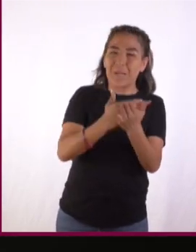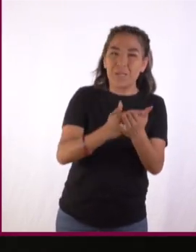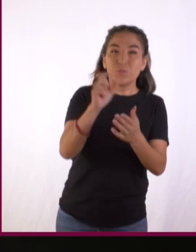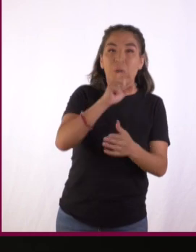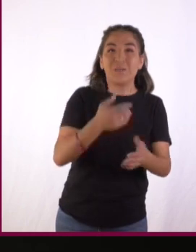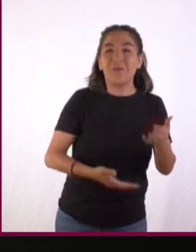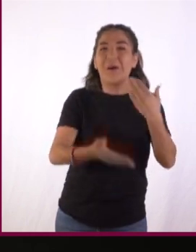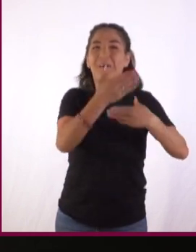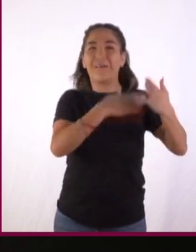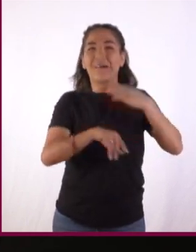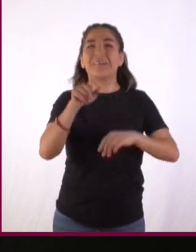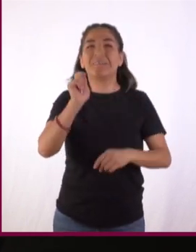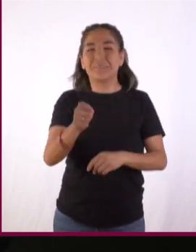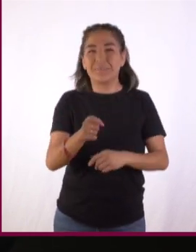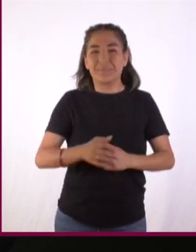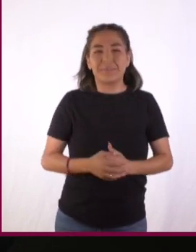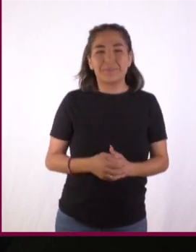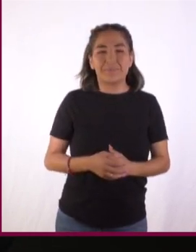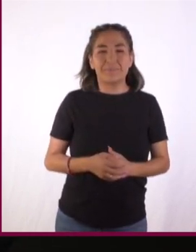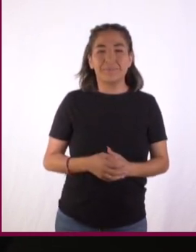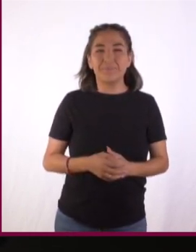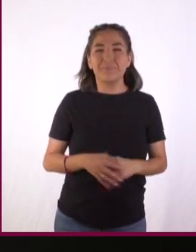menor que cuando la estoy